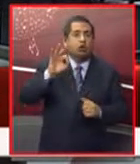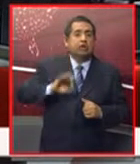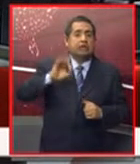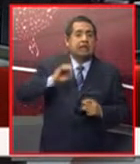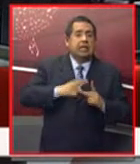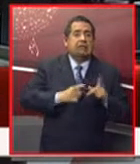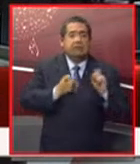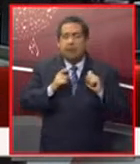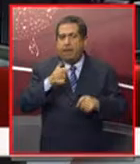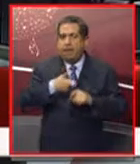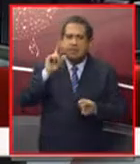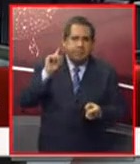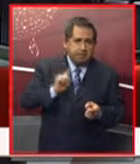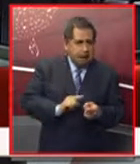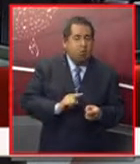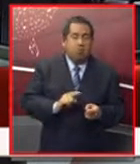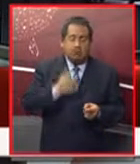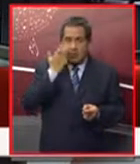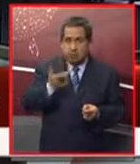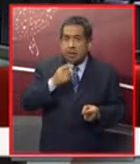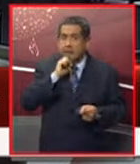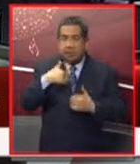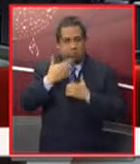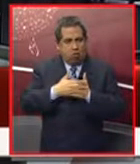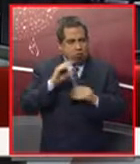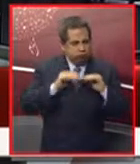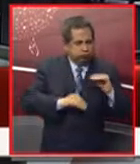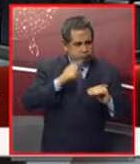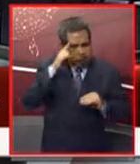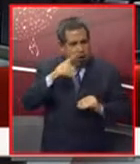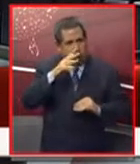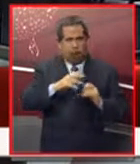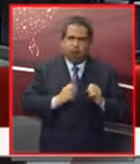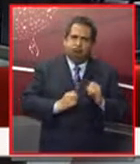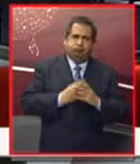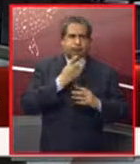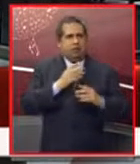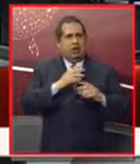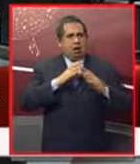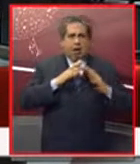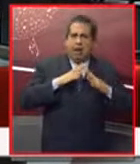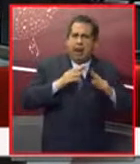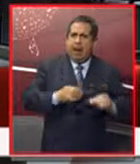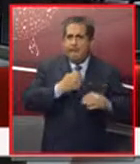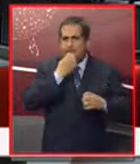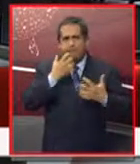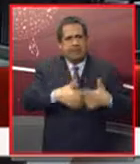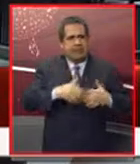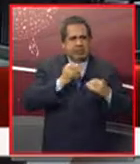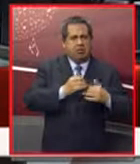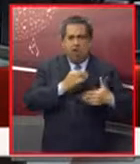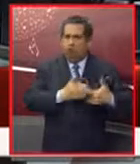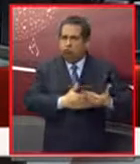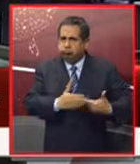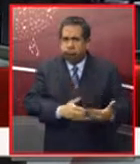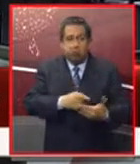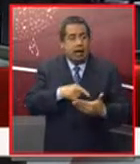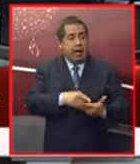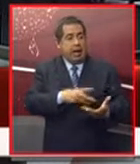interés y mejores condiciones para la consolidación de cadenas productivas, las cuales son generadoras